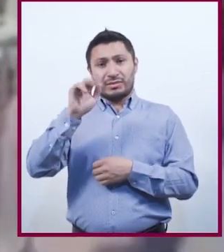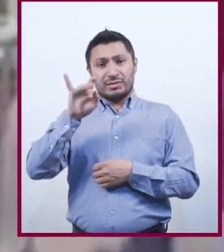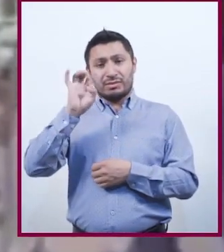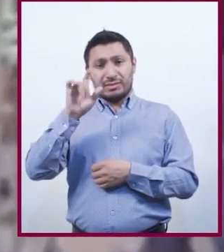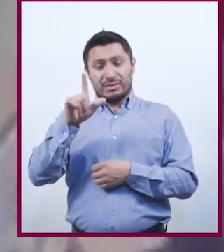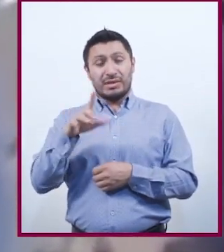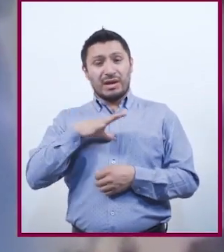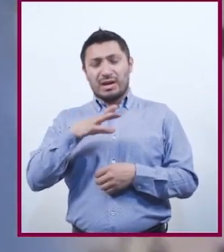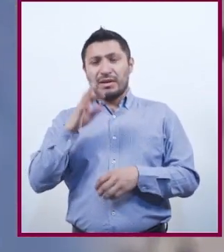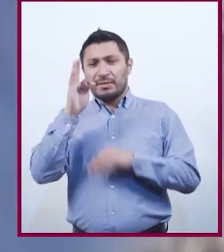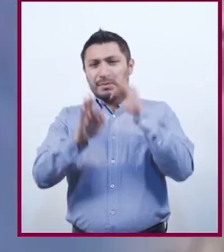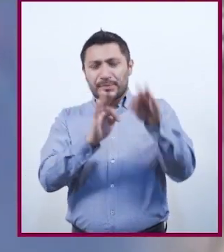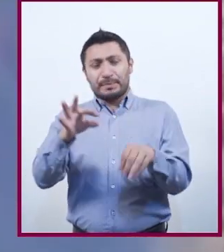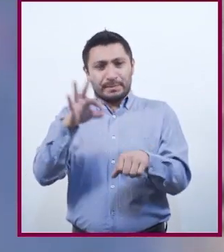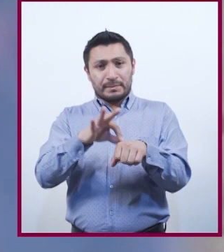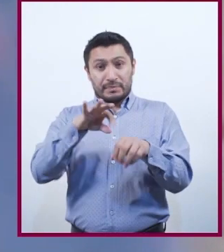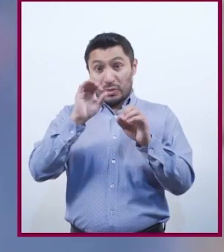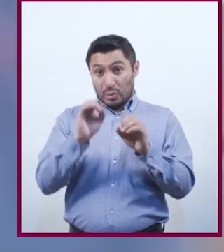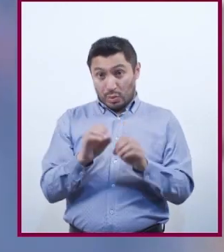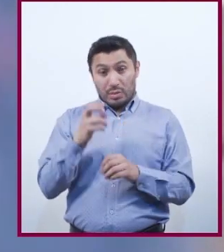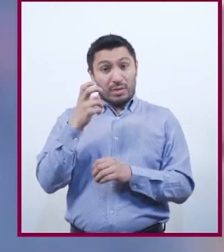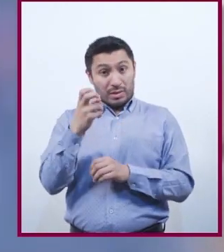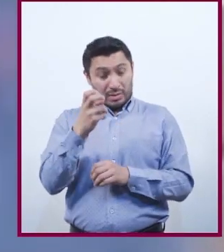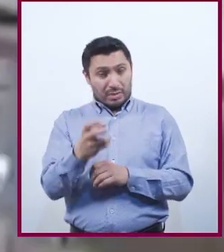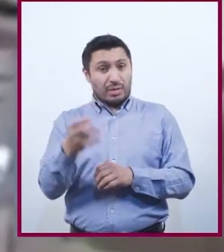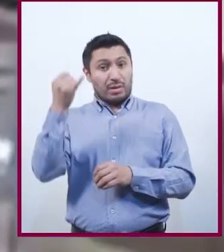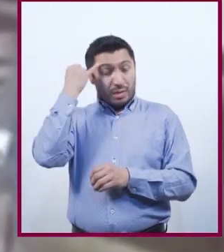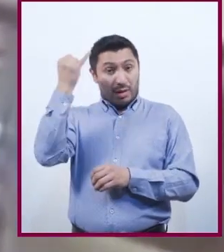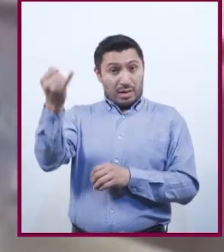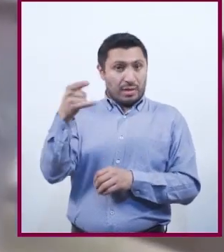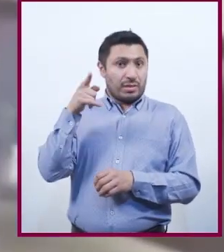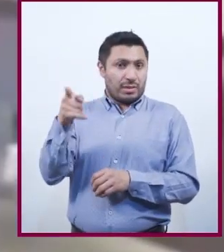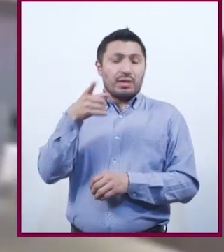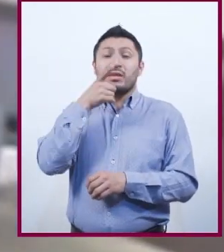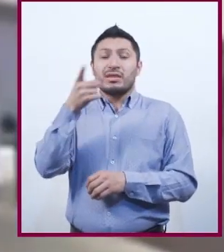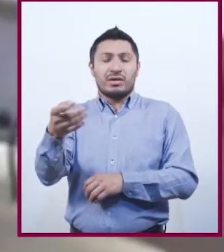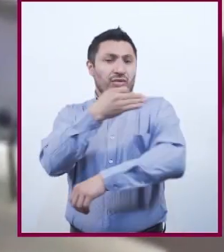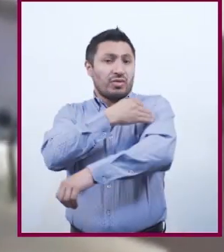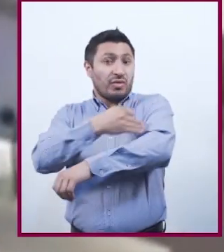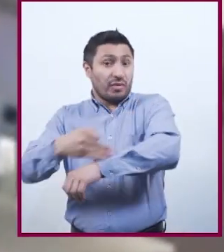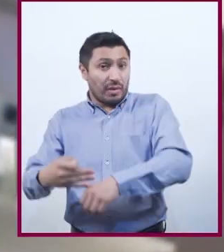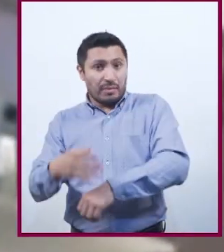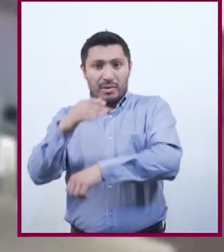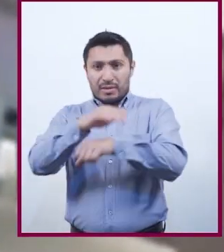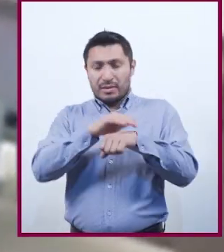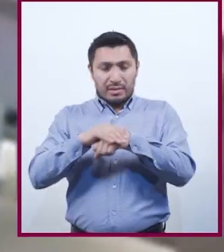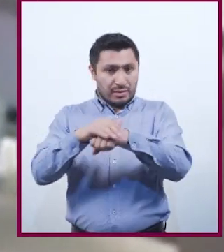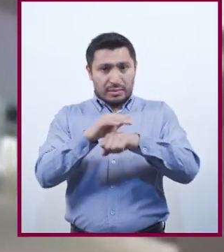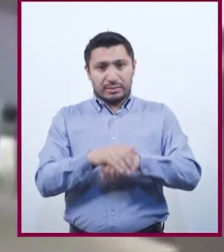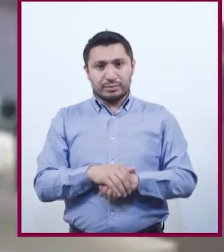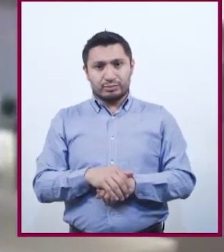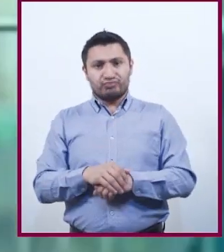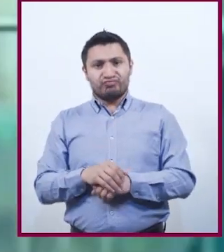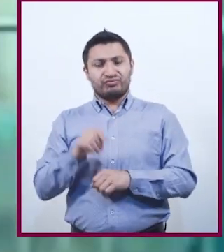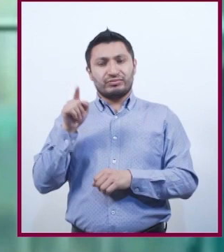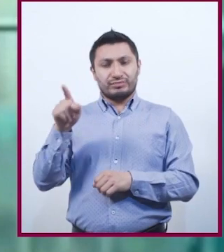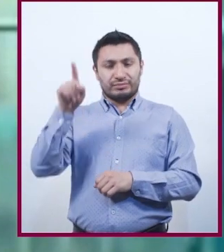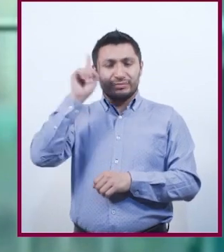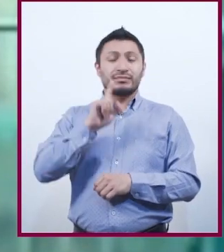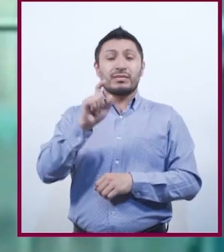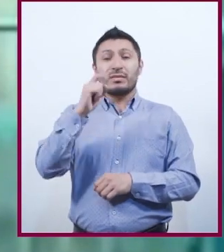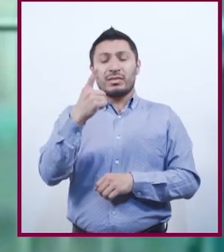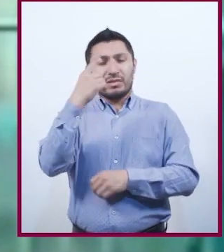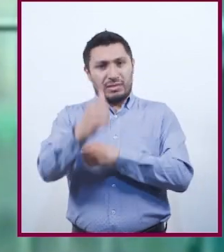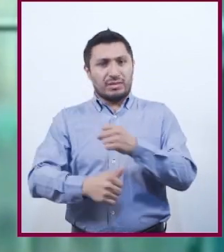en donde iba a recibir tratamiento médico, o al menos, eso era lo que ella le dijo a sus familiares y amigos. Alviz,